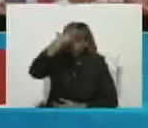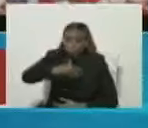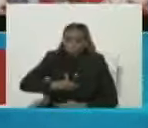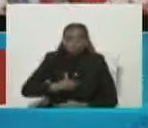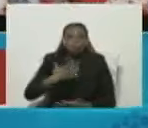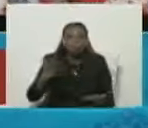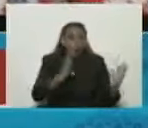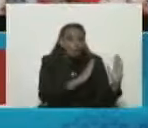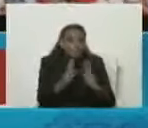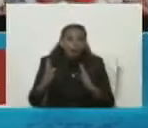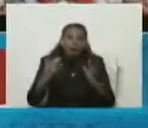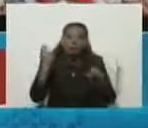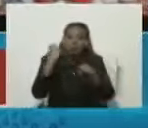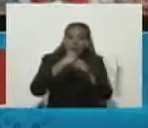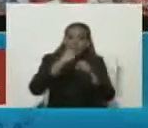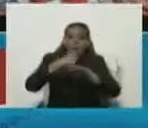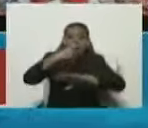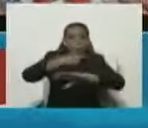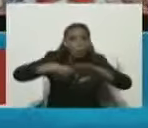tengo un plan,